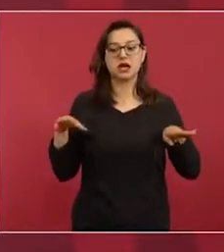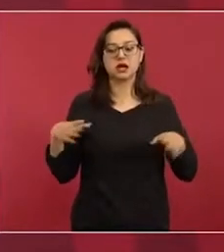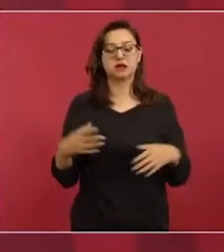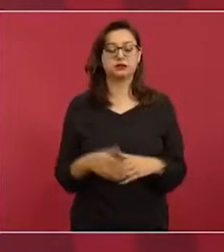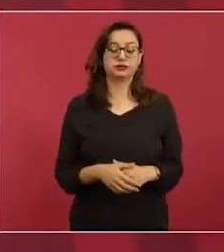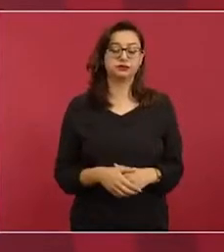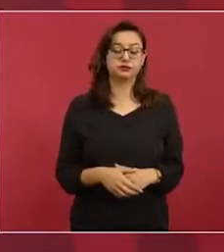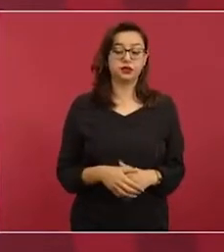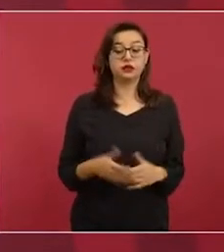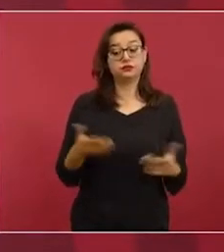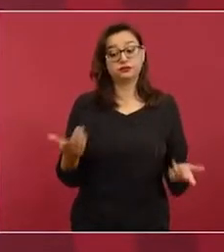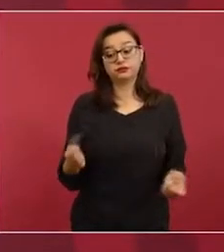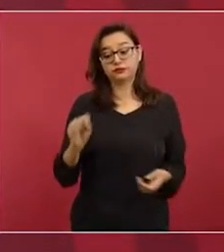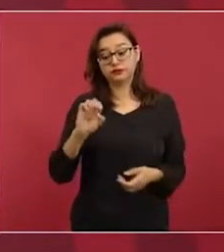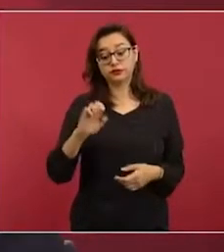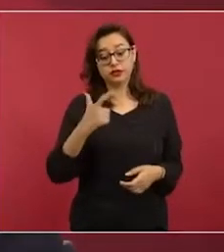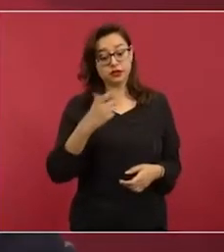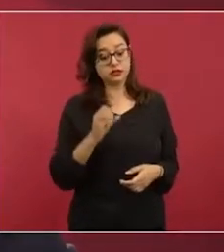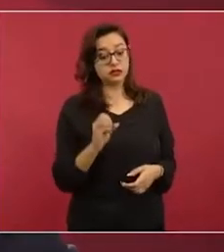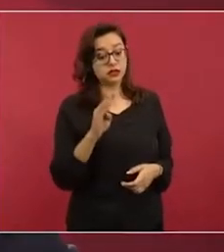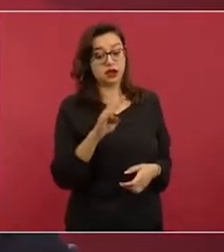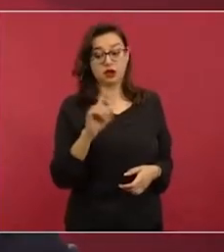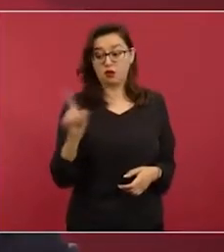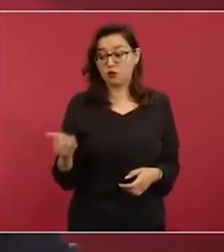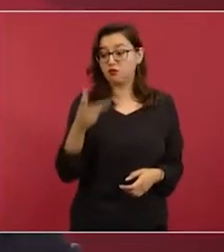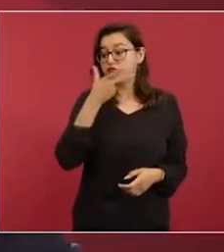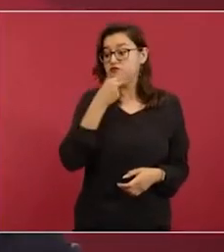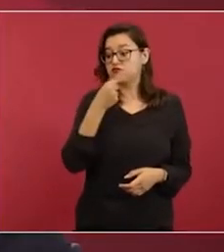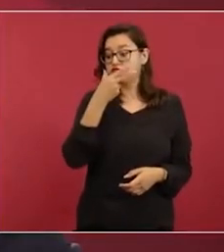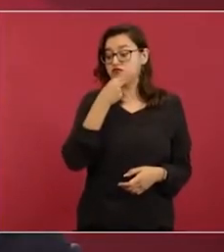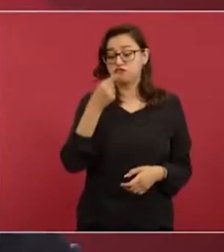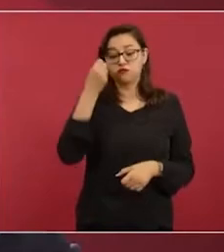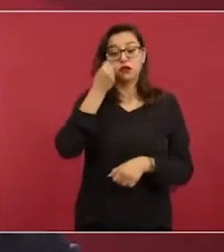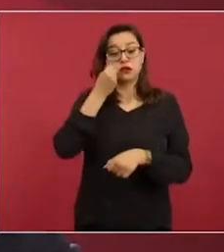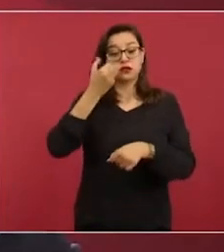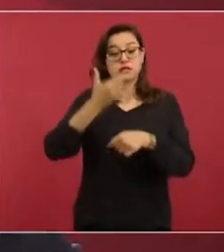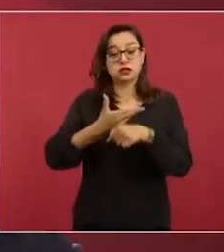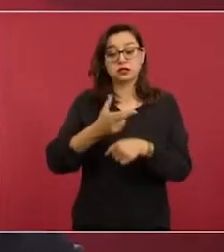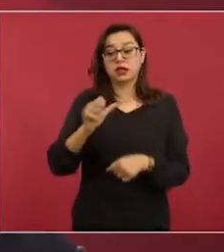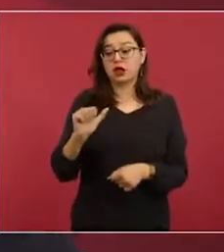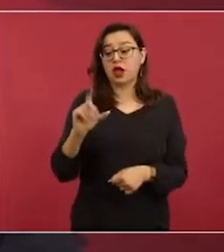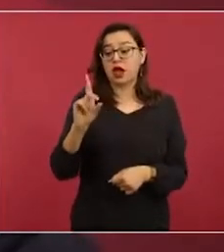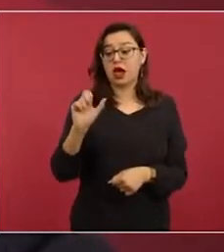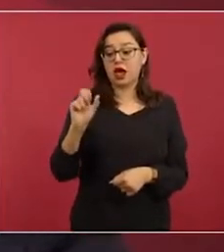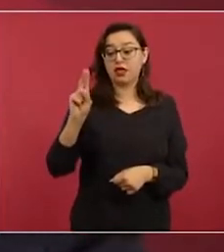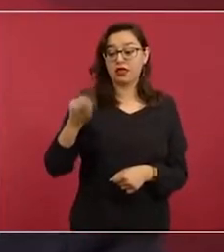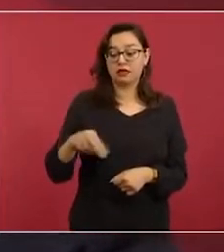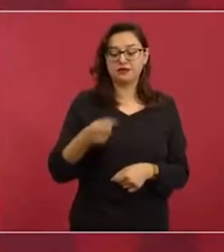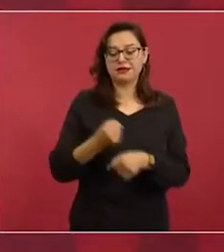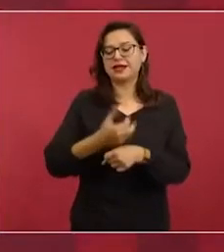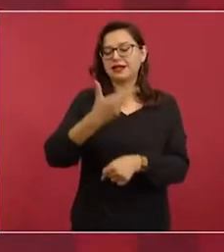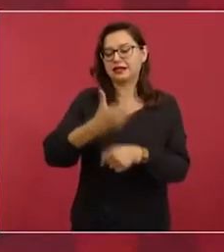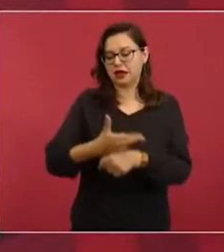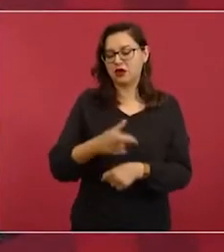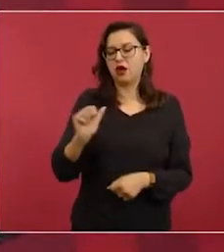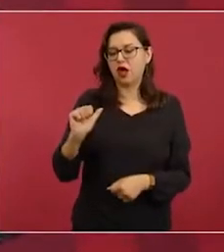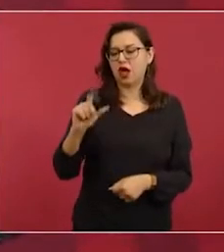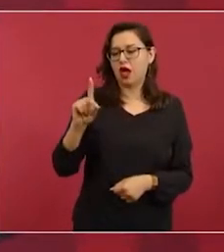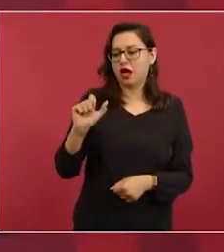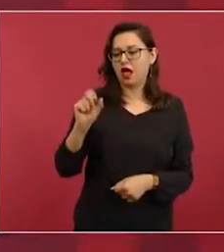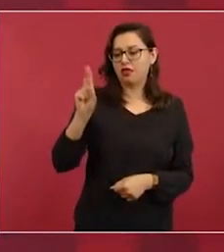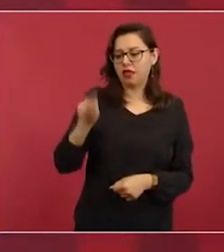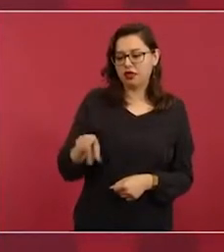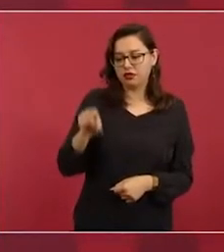del secretario de Gobernación, Adán Augusto López Hernández, pues él está